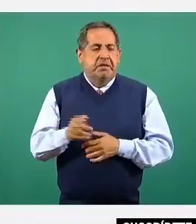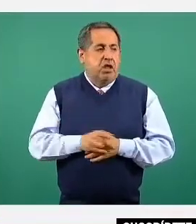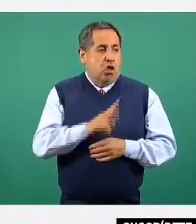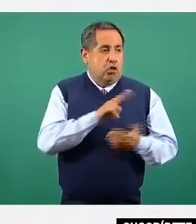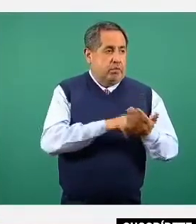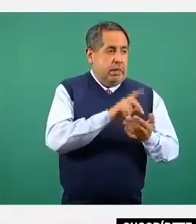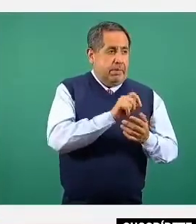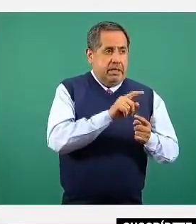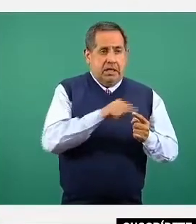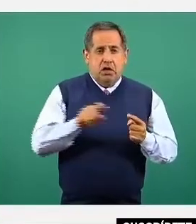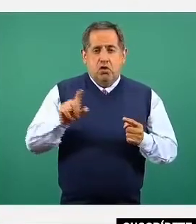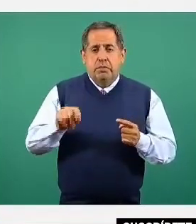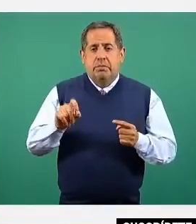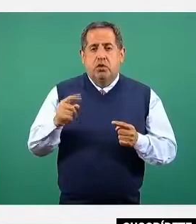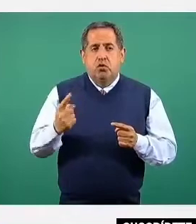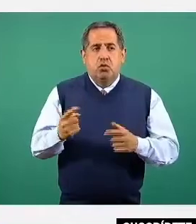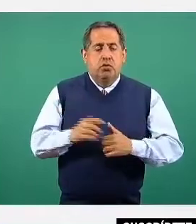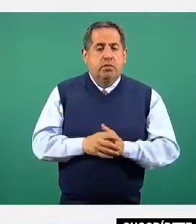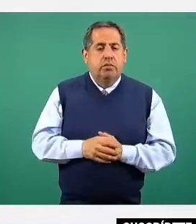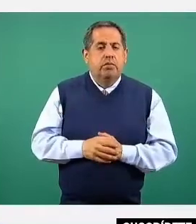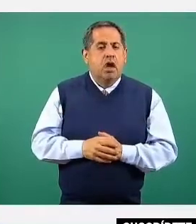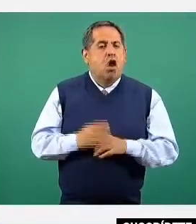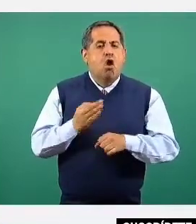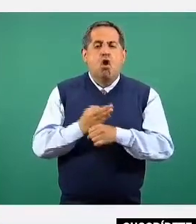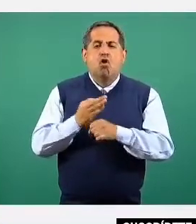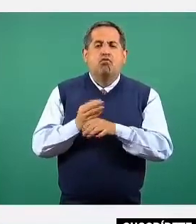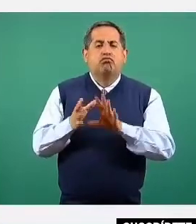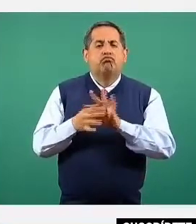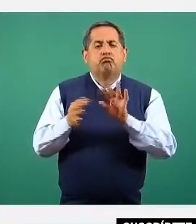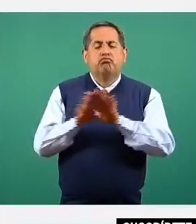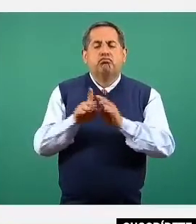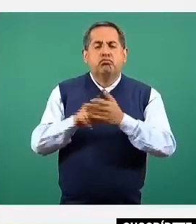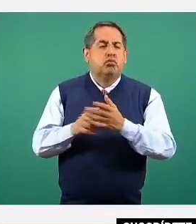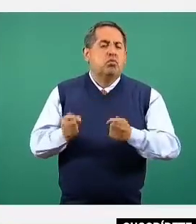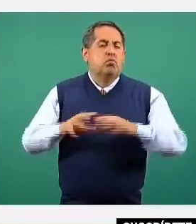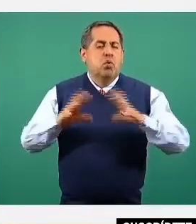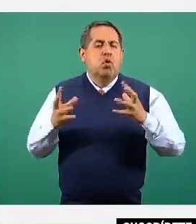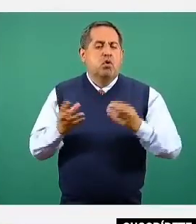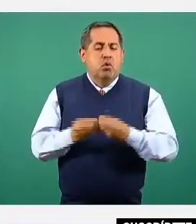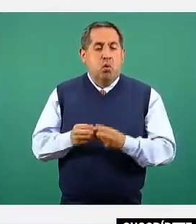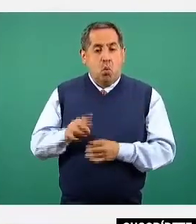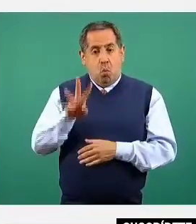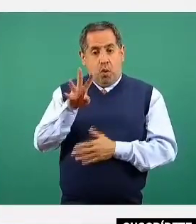2020. Hasta el momento se han notificado en la plataforma de CISBER ya más de